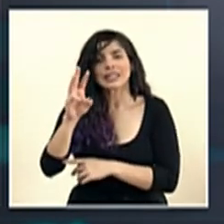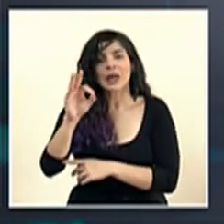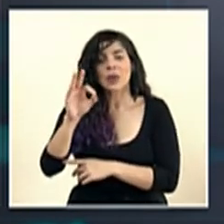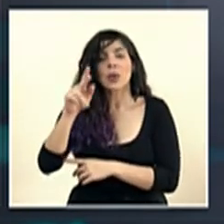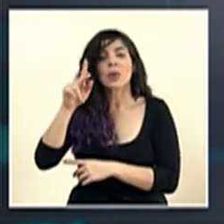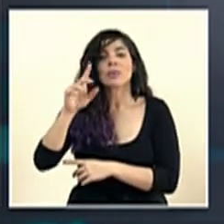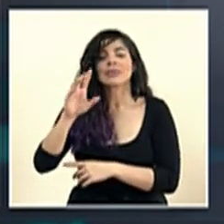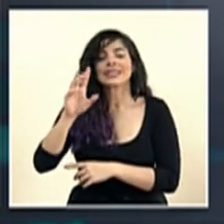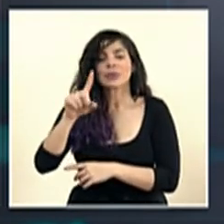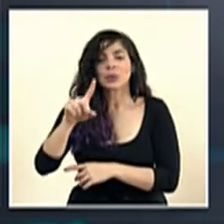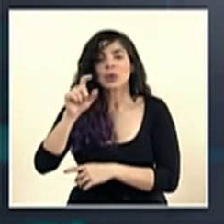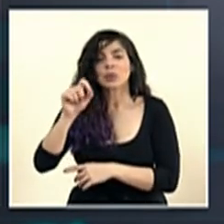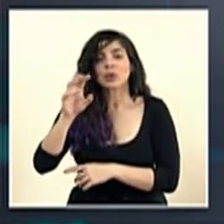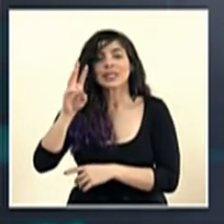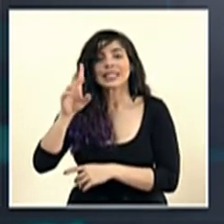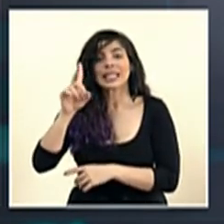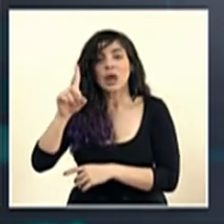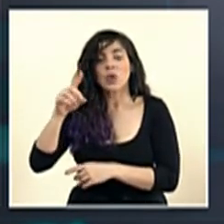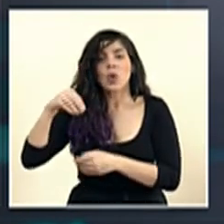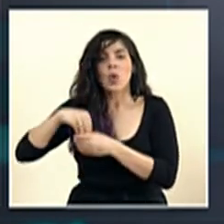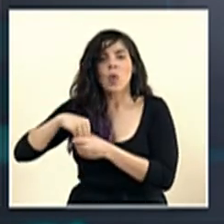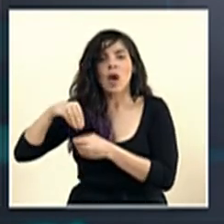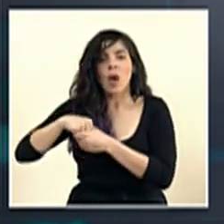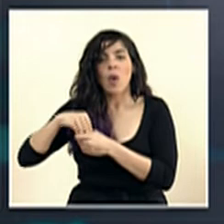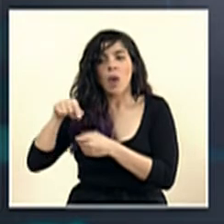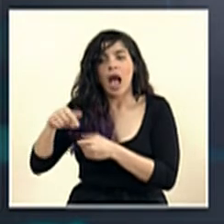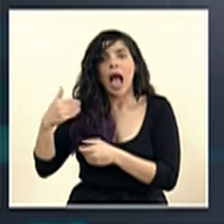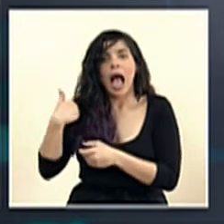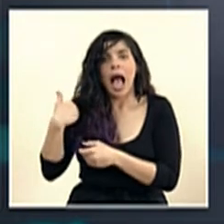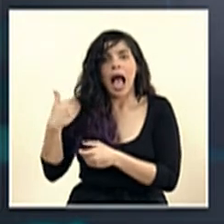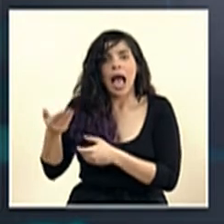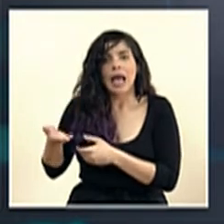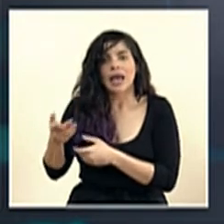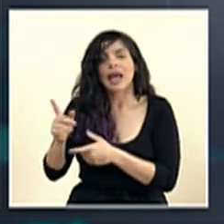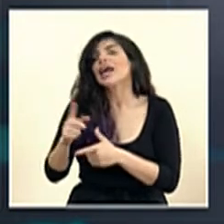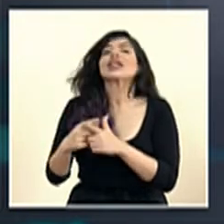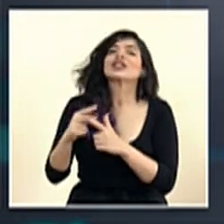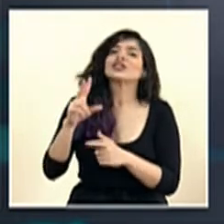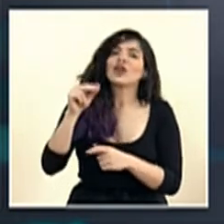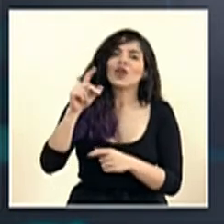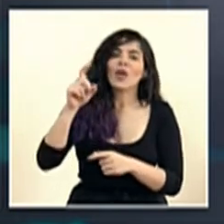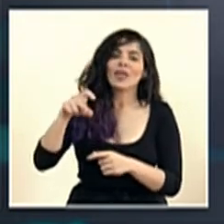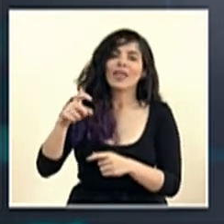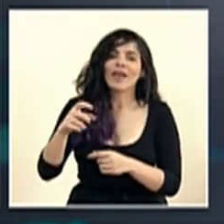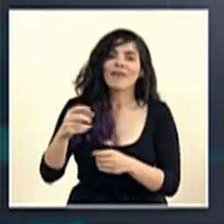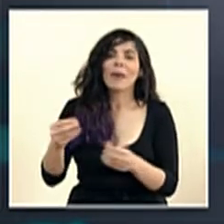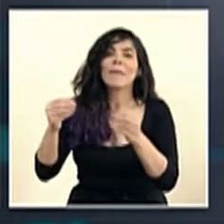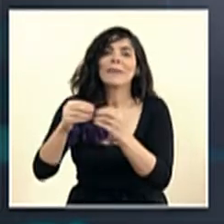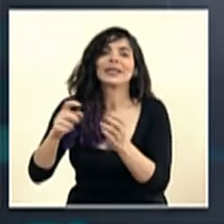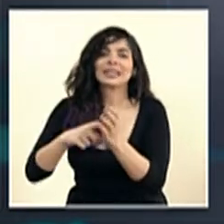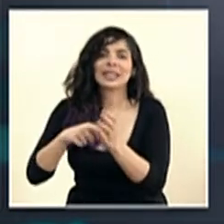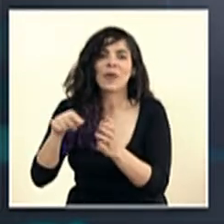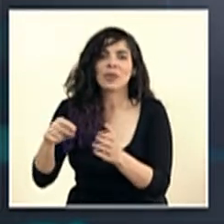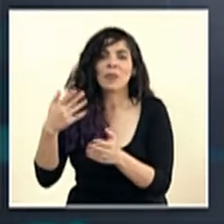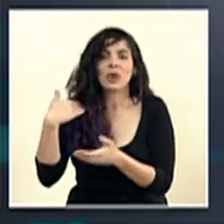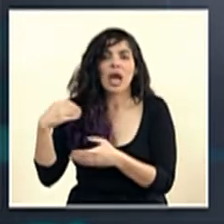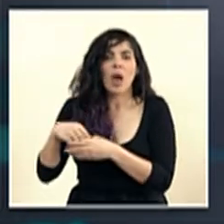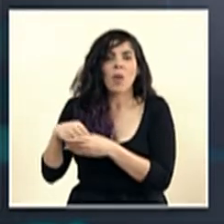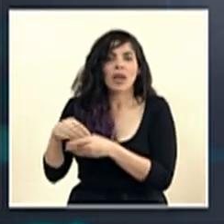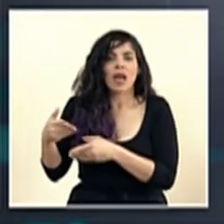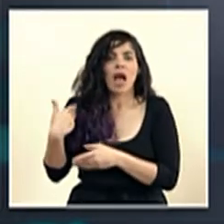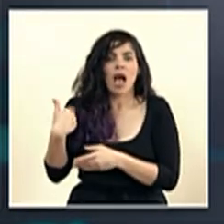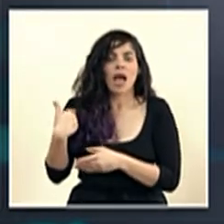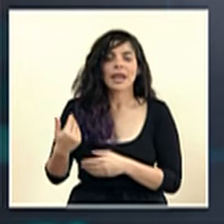que habíamos estado guardando de reserva, y eso significa que no tenemos que endeudarnos por ese monto porque ya lo tenemos.